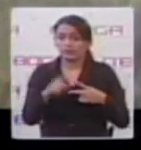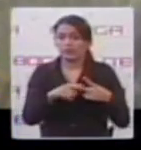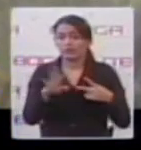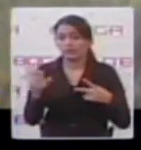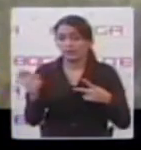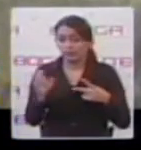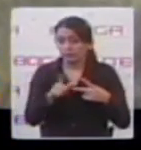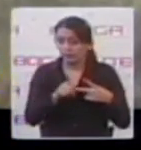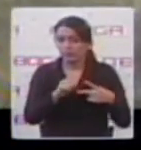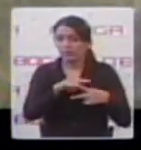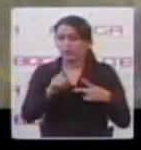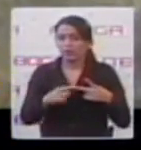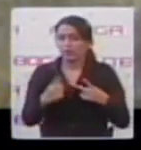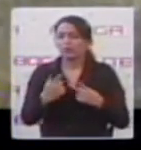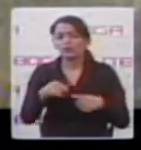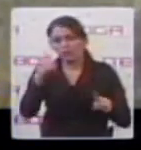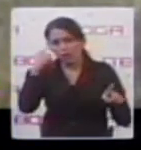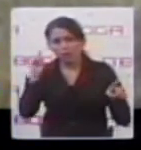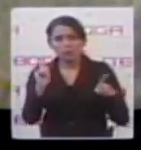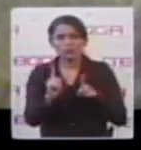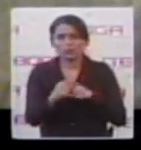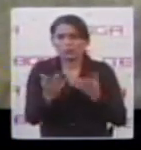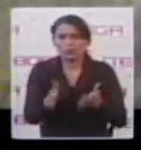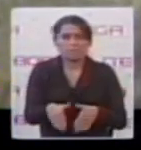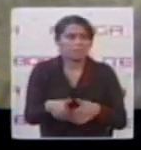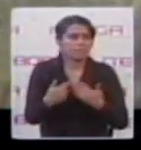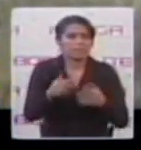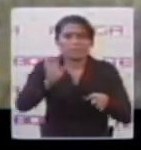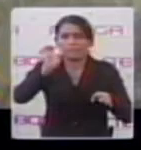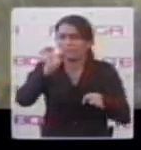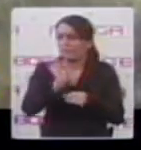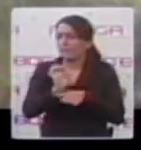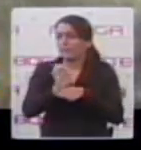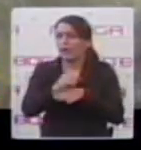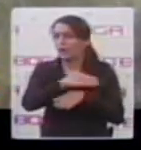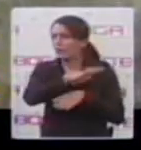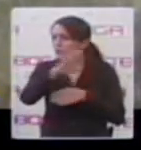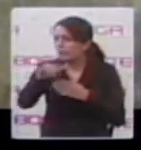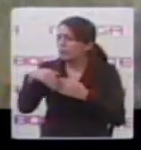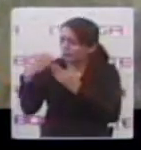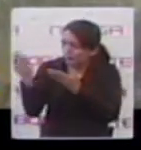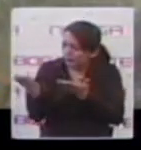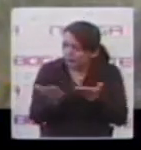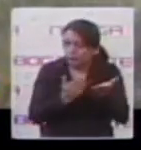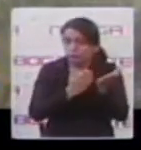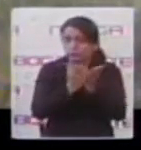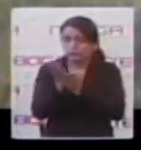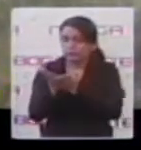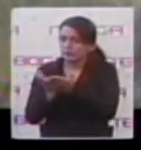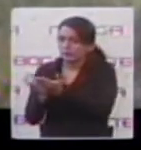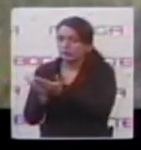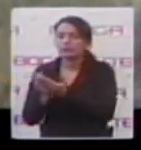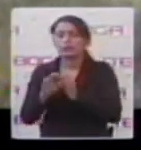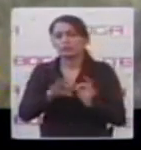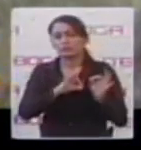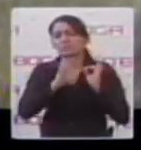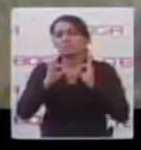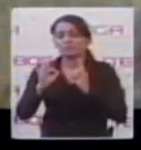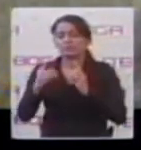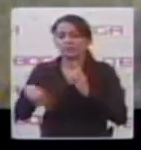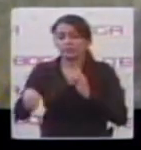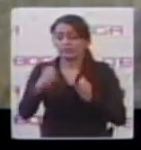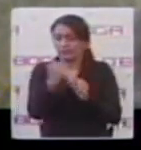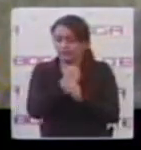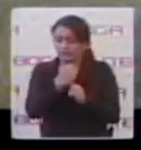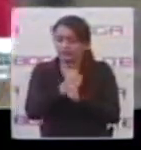comercial para que todo el Ecuador tenga por fin un servicio esperado por todos nosotros, quienes